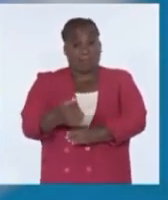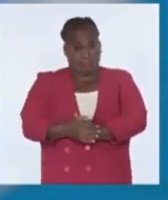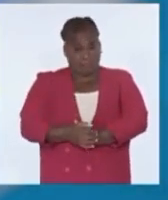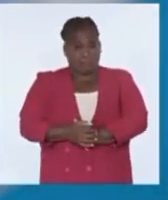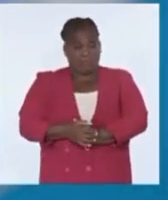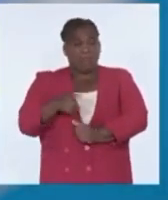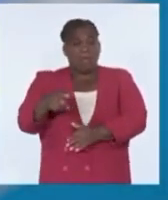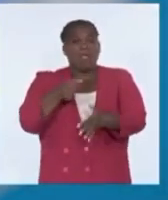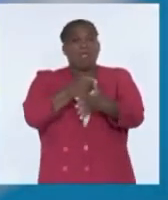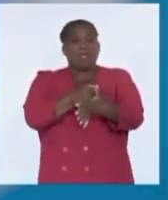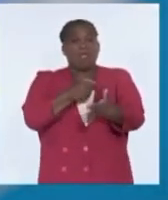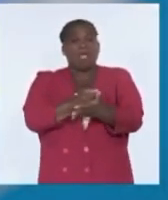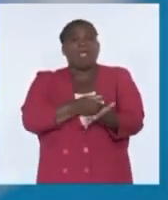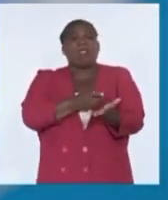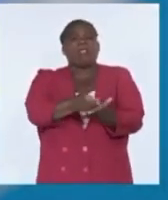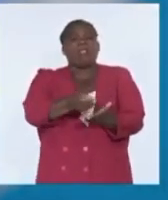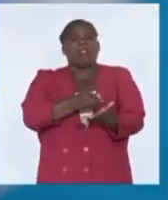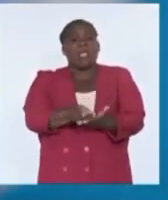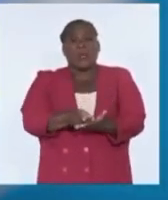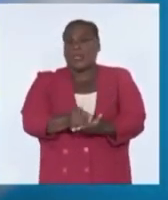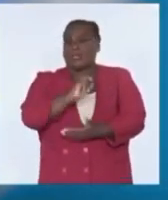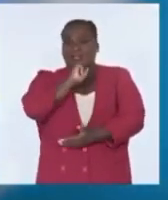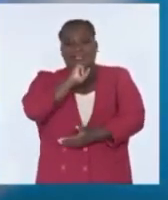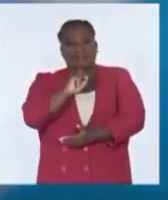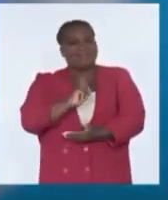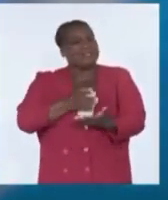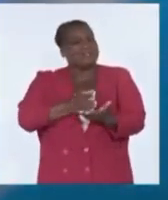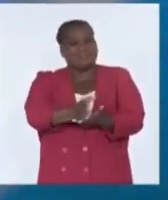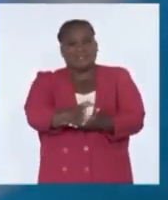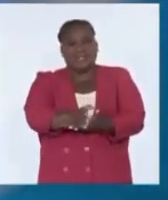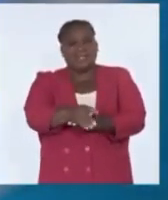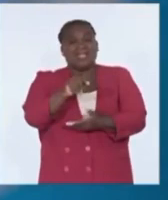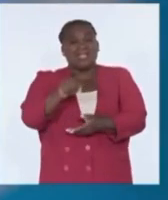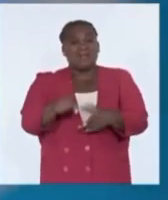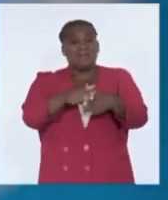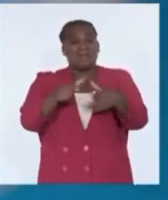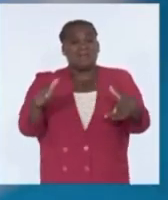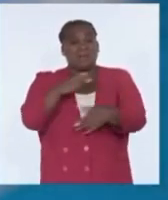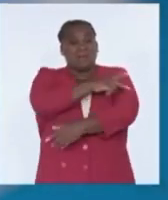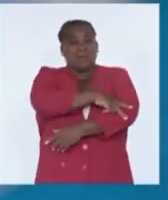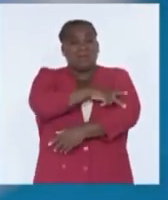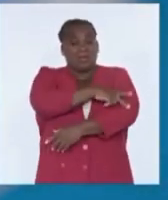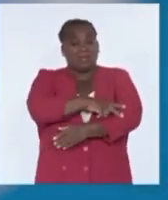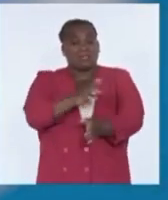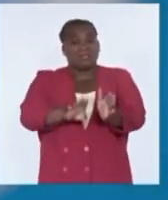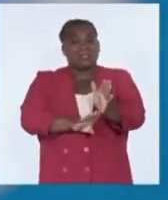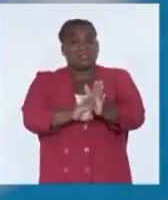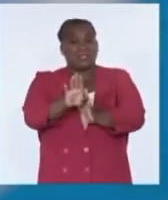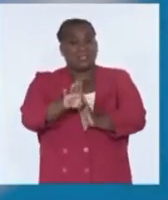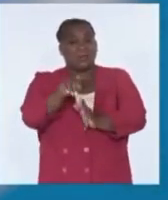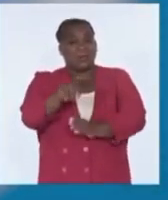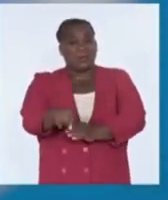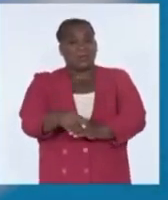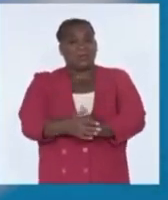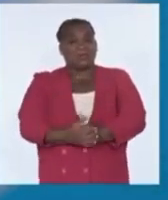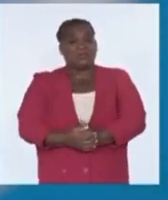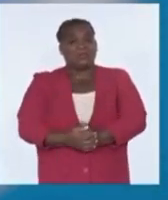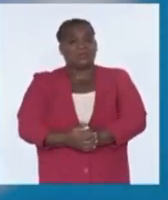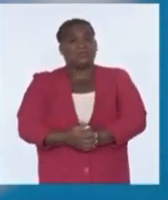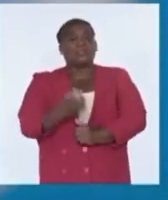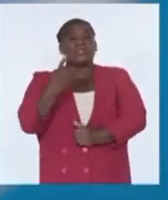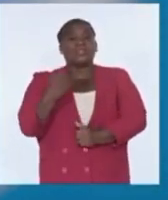urgencia la deuda externa insostenible que arrastra la mayoría de las Naciones en desarrollo hacia un abismo económico se